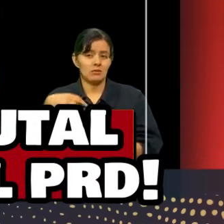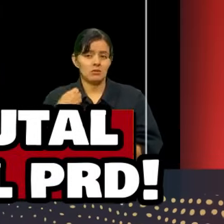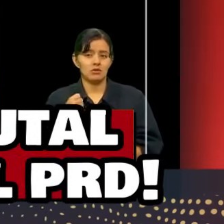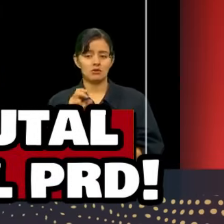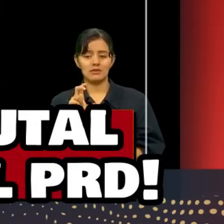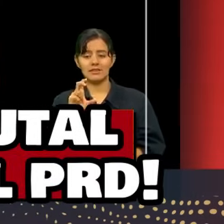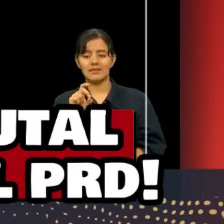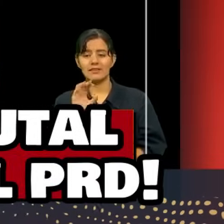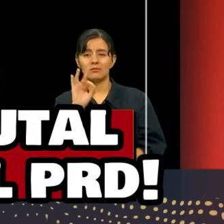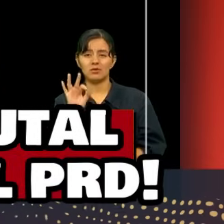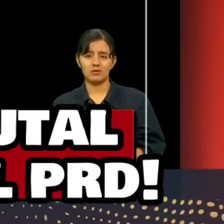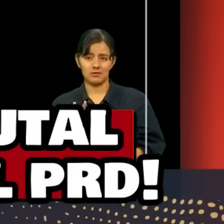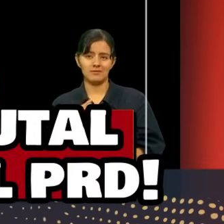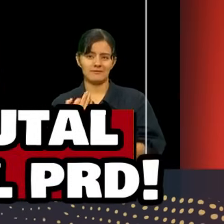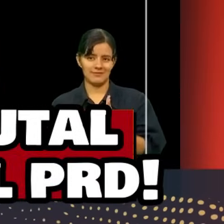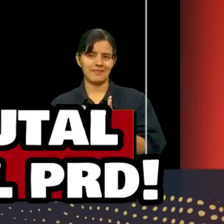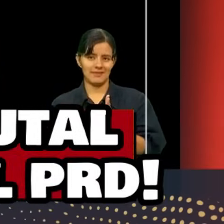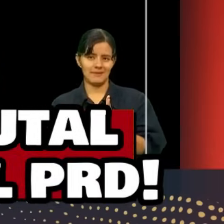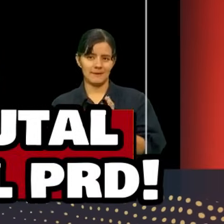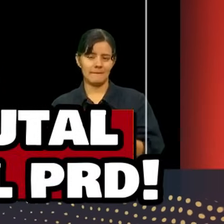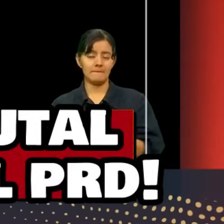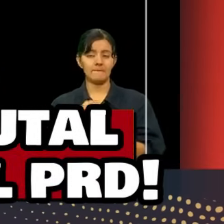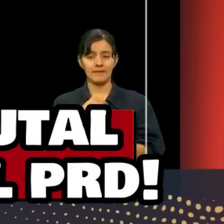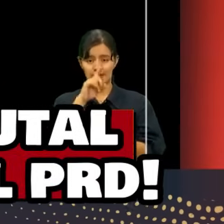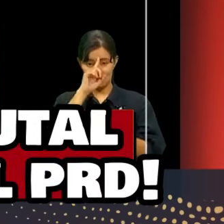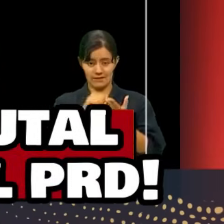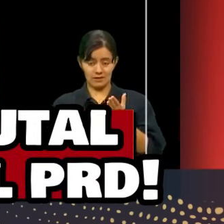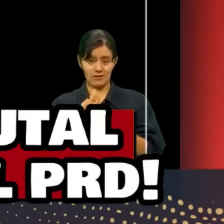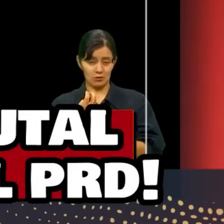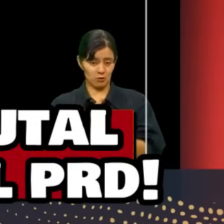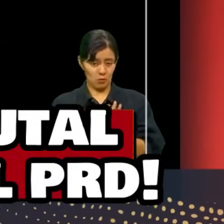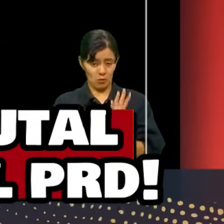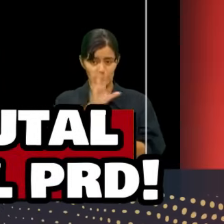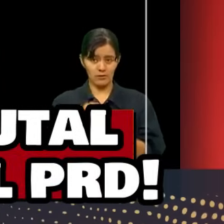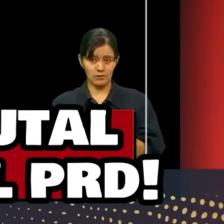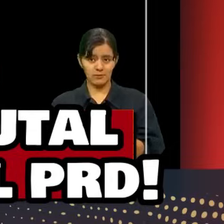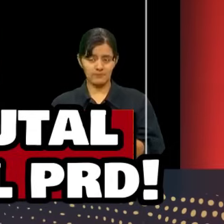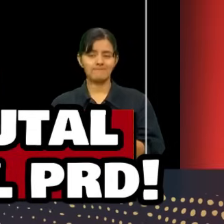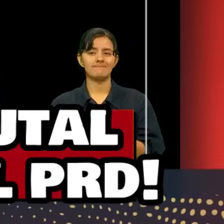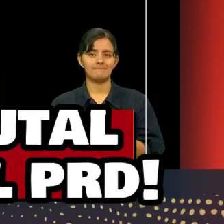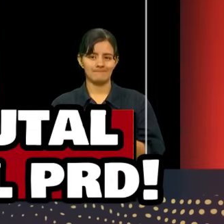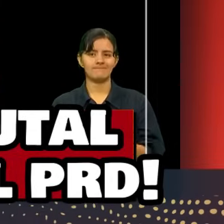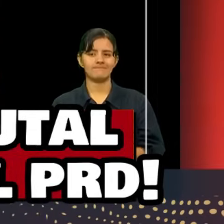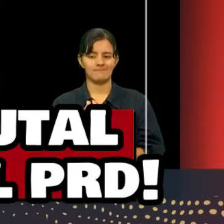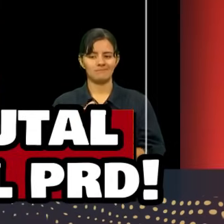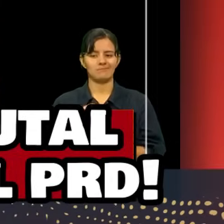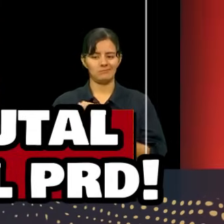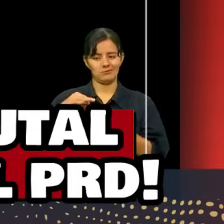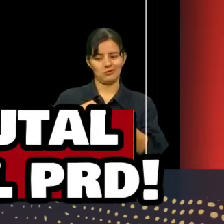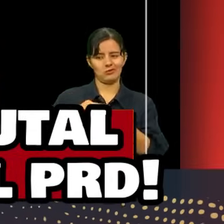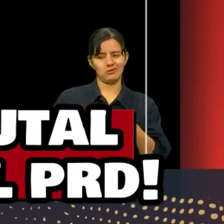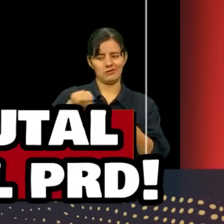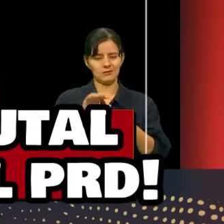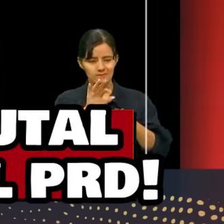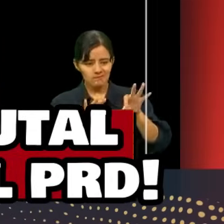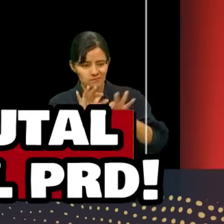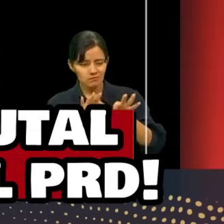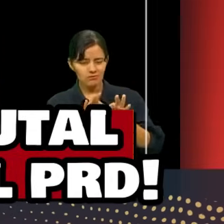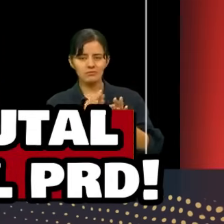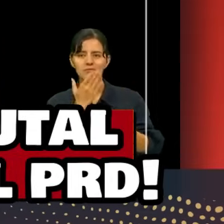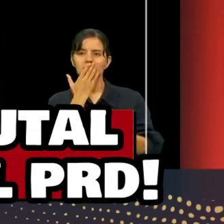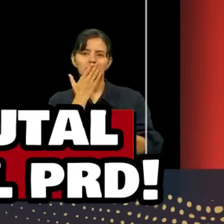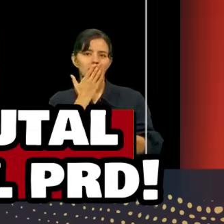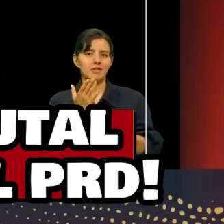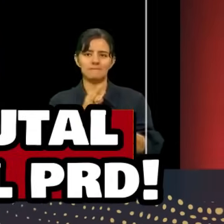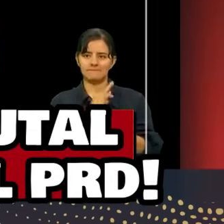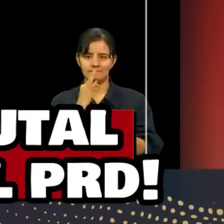30% restante, y creo que con ello quedaría completamente validada la elección de manera fiel a la hora de